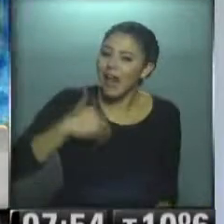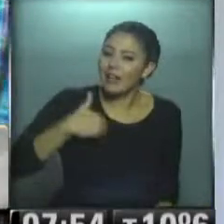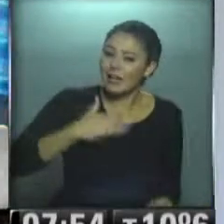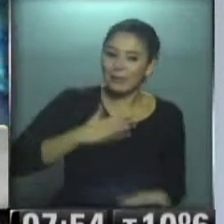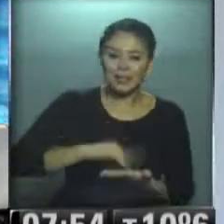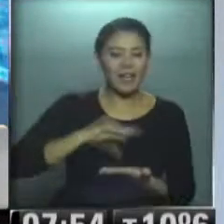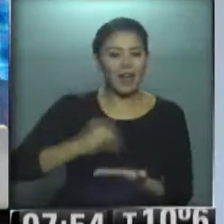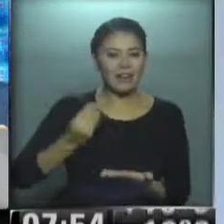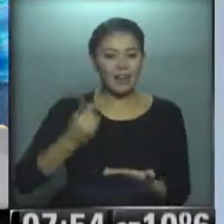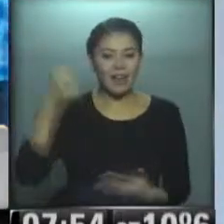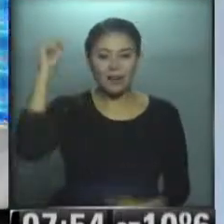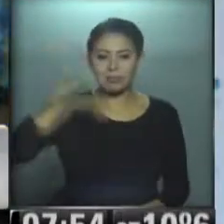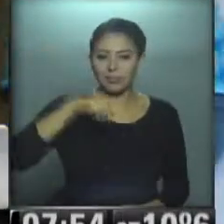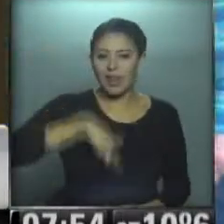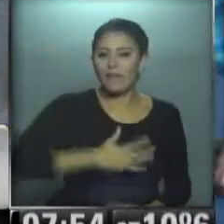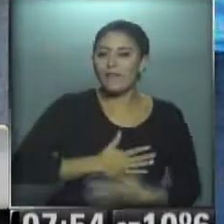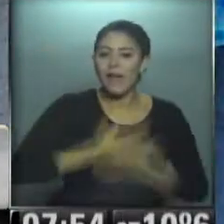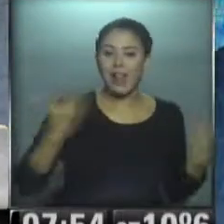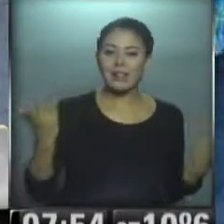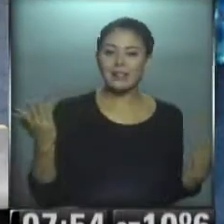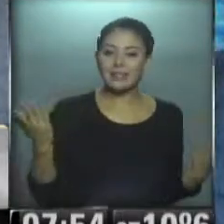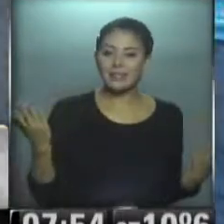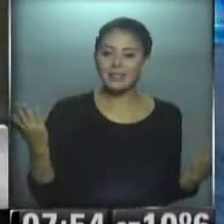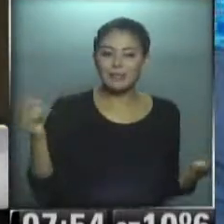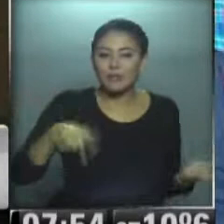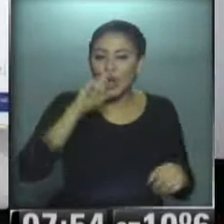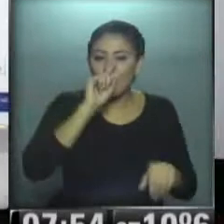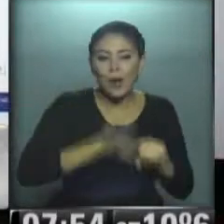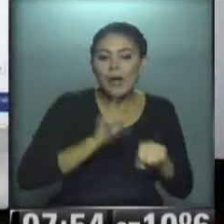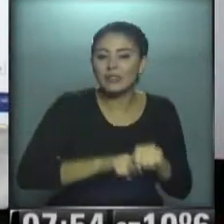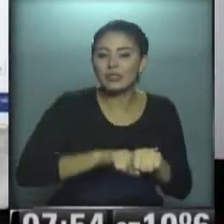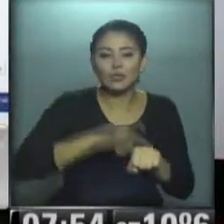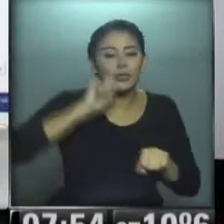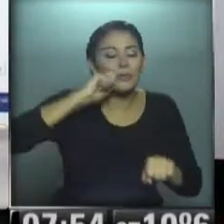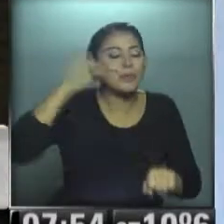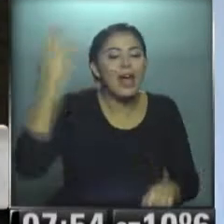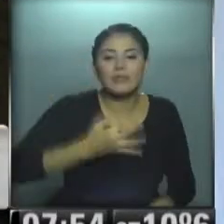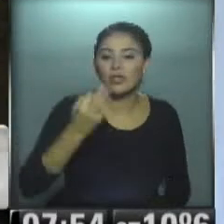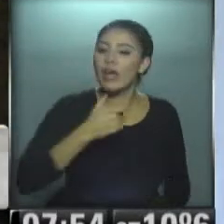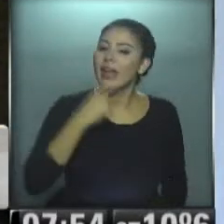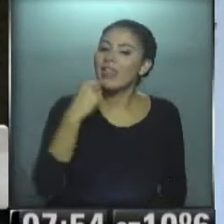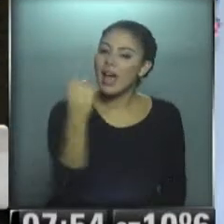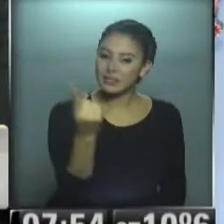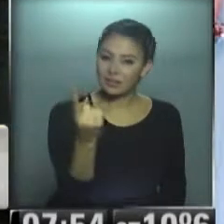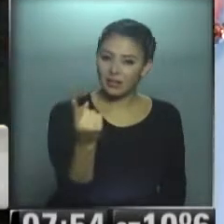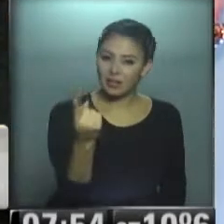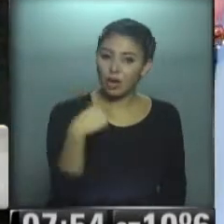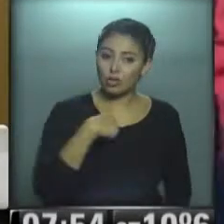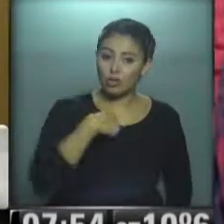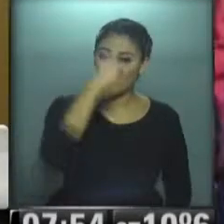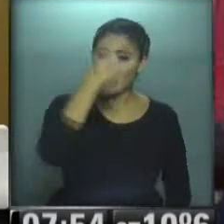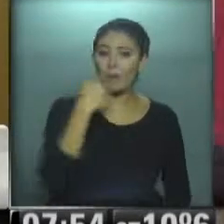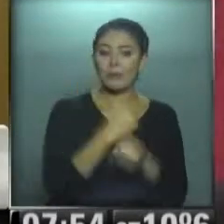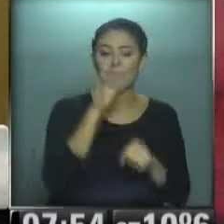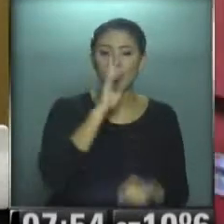tierra. Y bueno, aquí feliz por este momento tan, tan maravilloso, porque quiero decirte que soy la primera